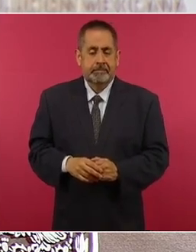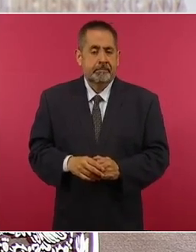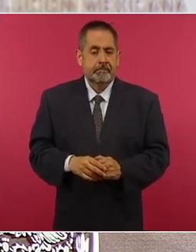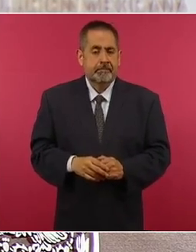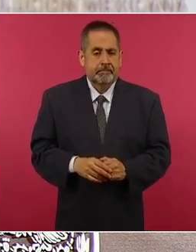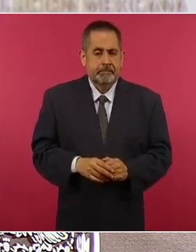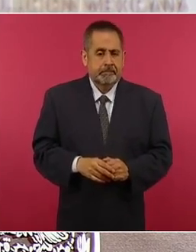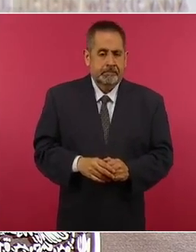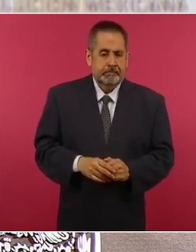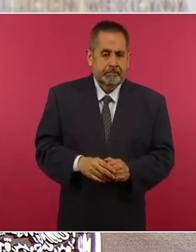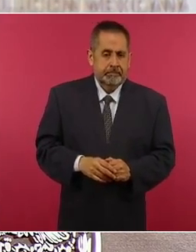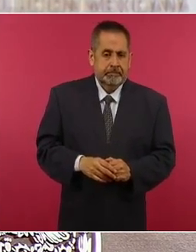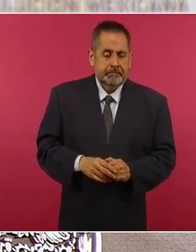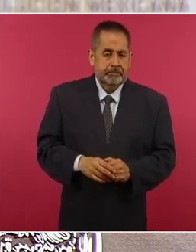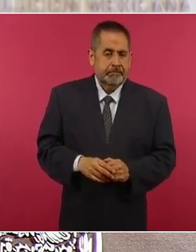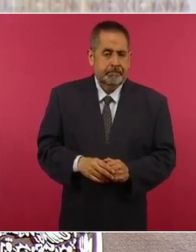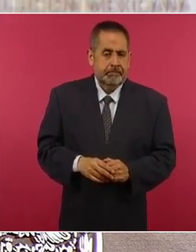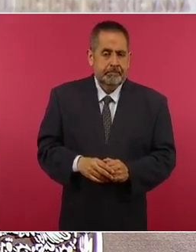O los